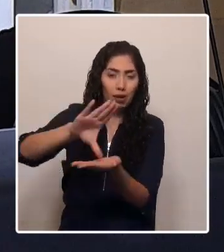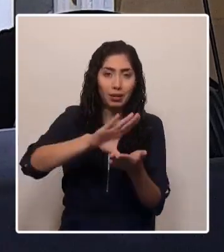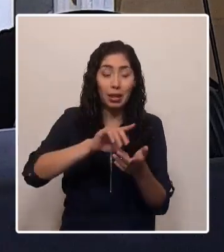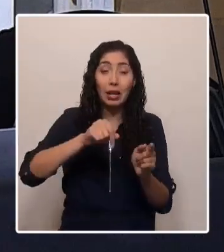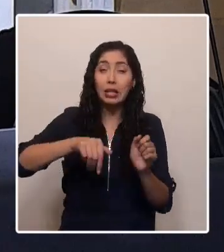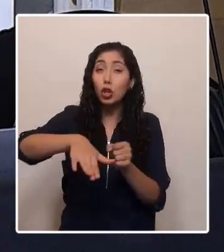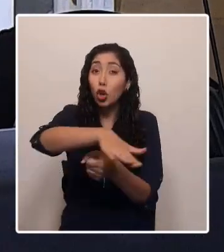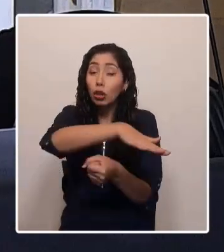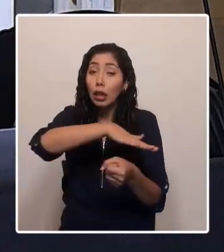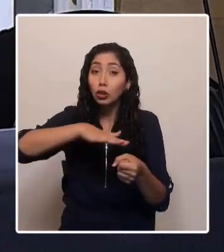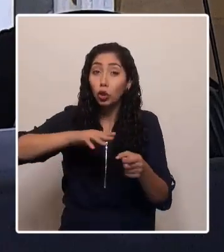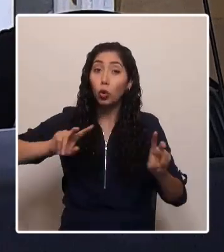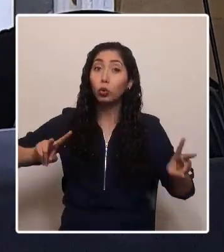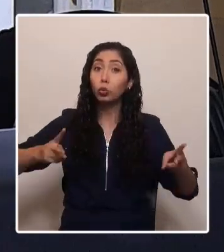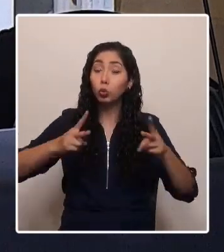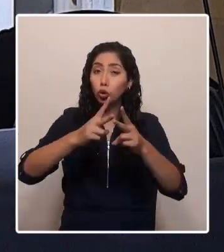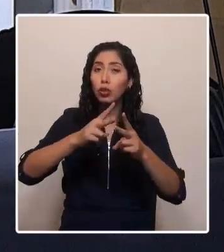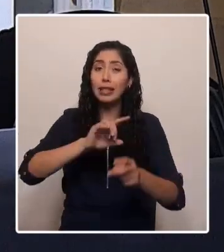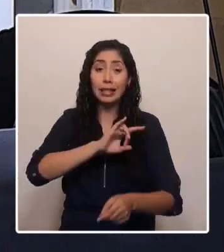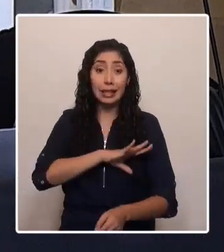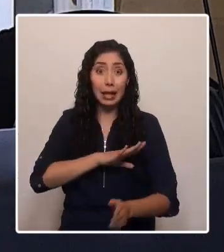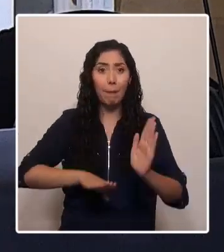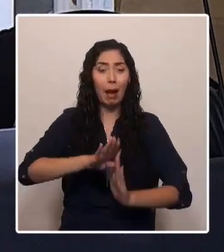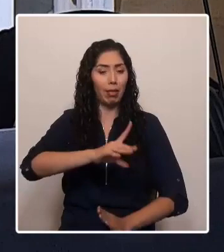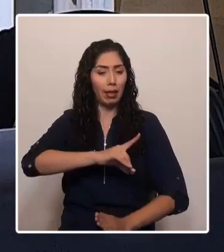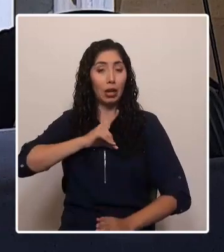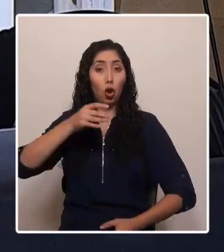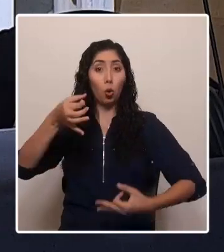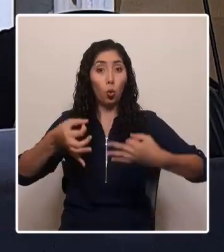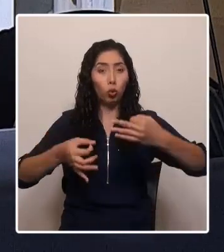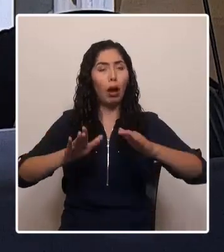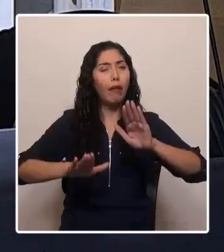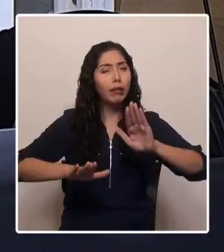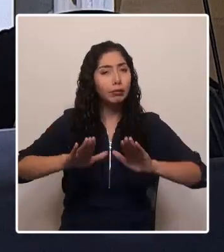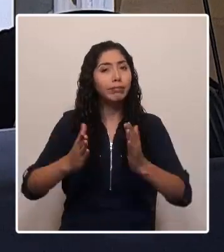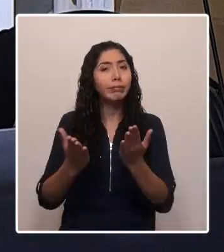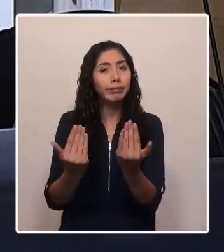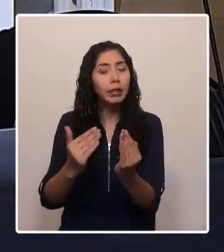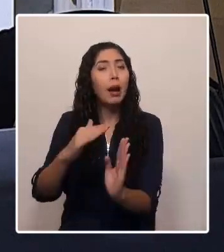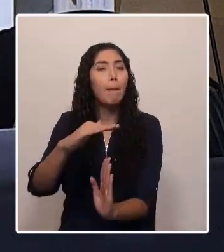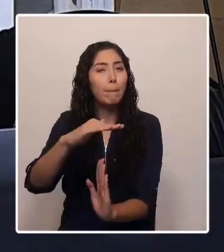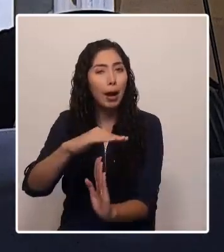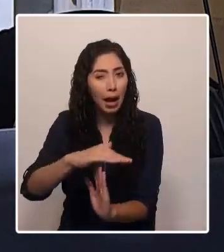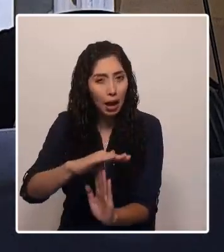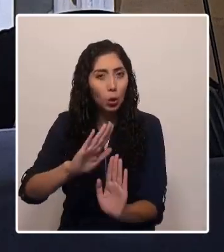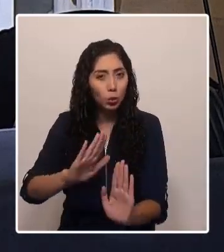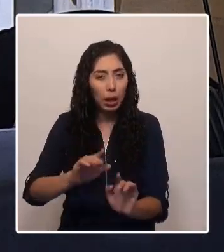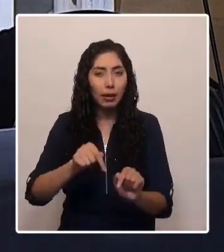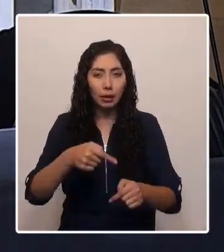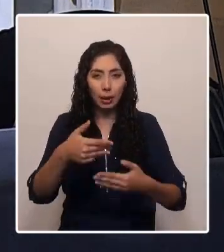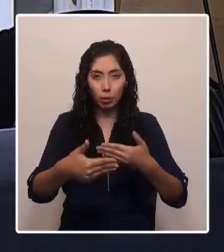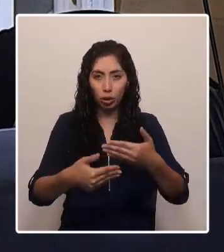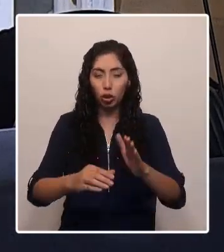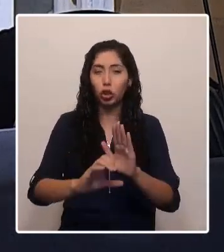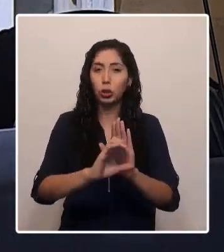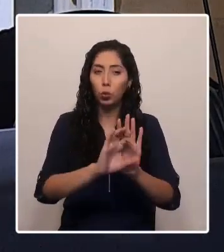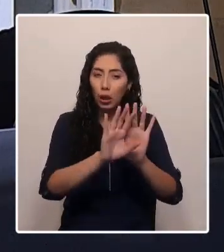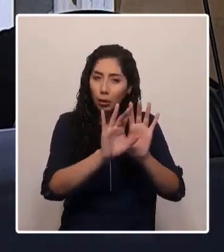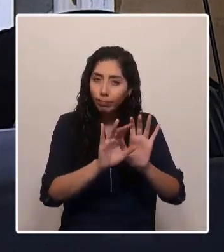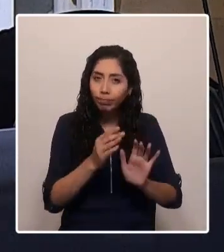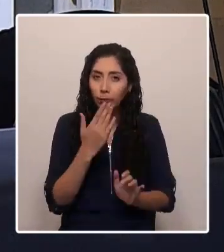Chile más digno y justo a veces amerita una pausa en la vorágine propia de este proceso constituyente. Muchas gracias.